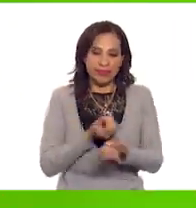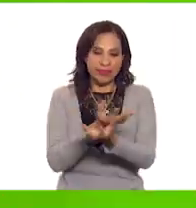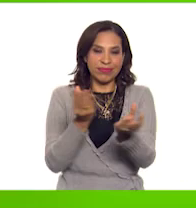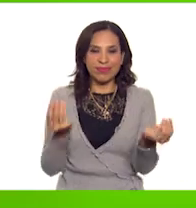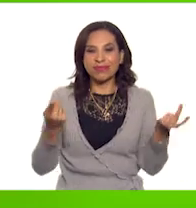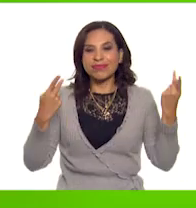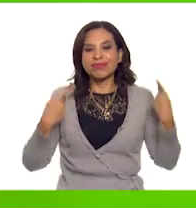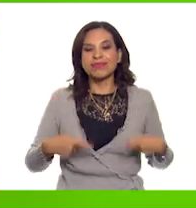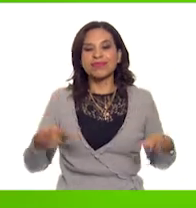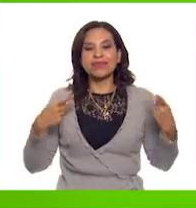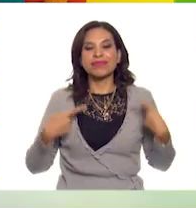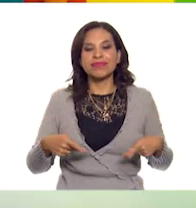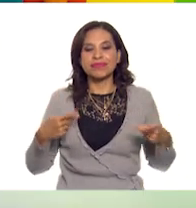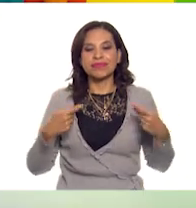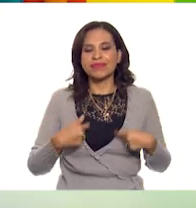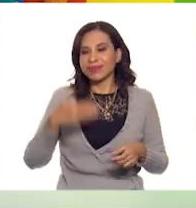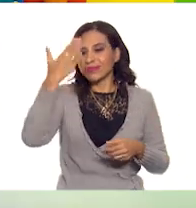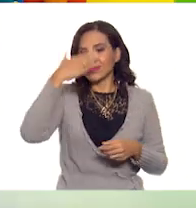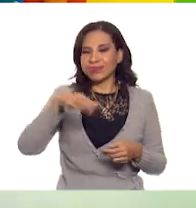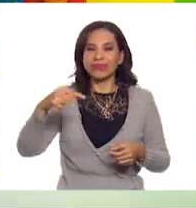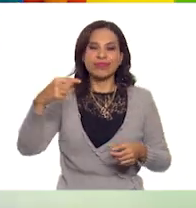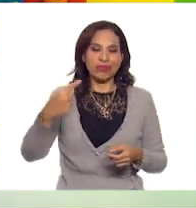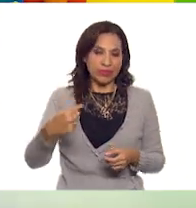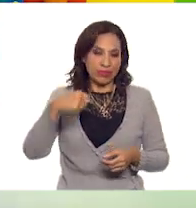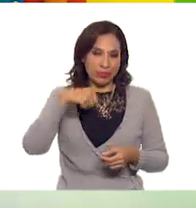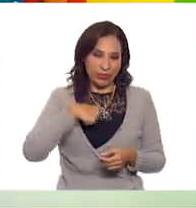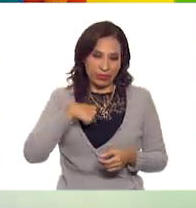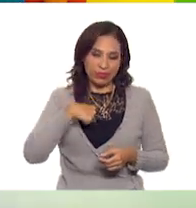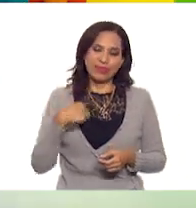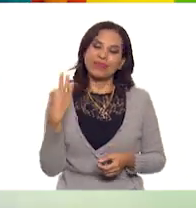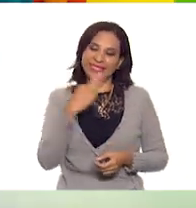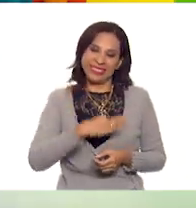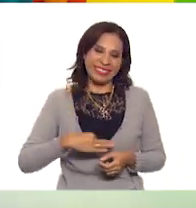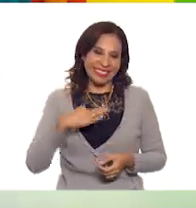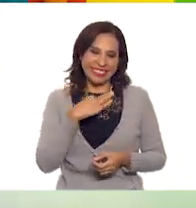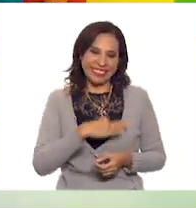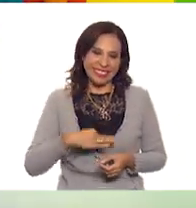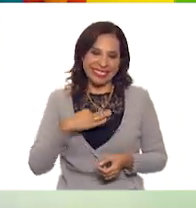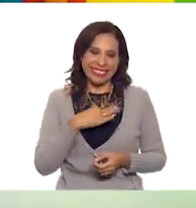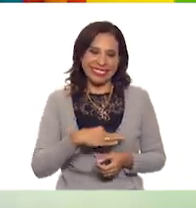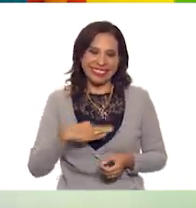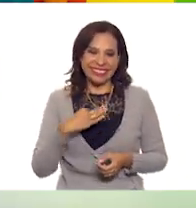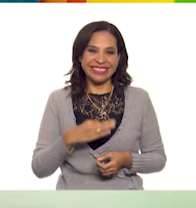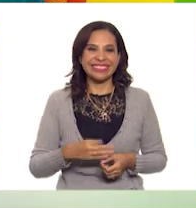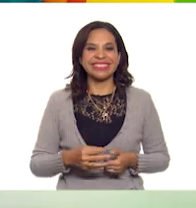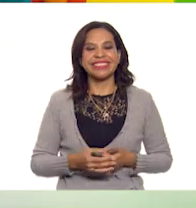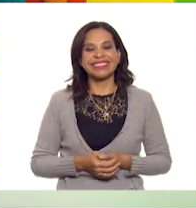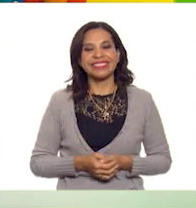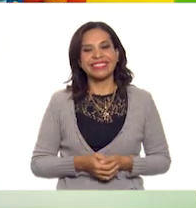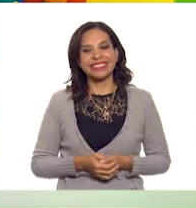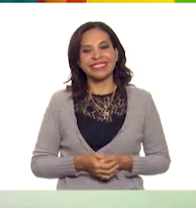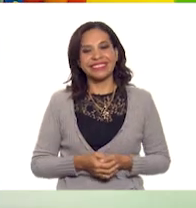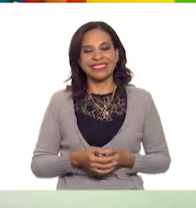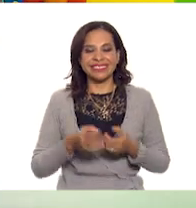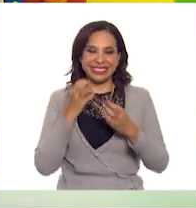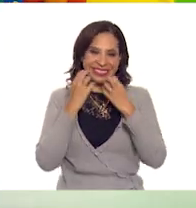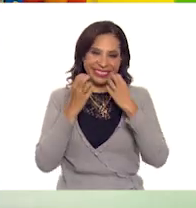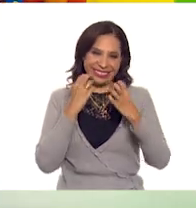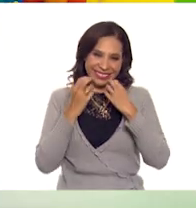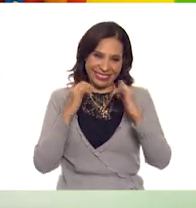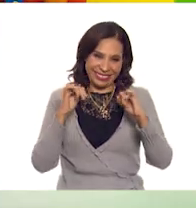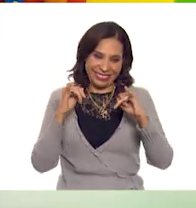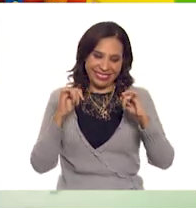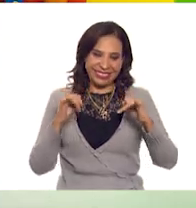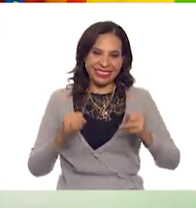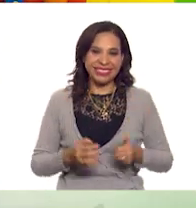entre tanta gente ser quien soy me hace feliz. ¡Sí!